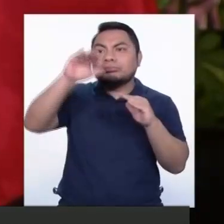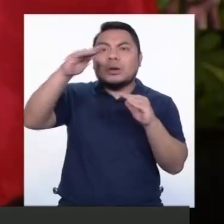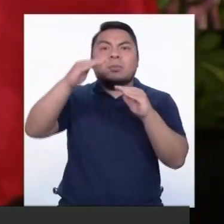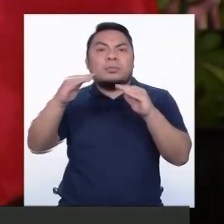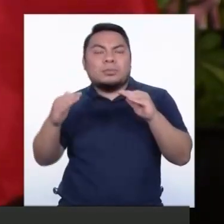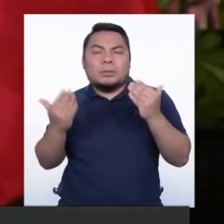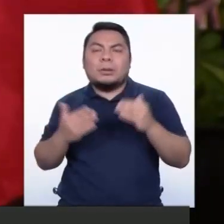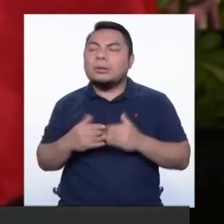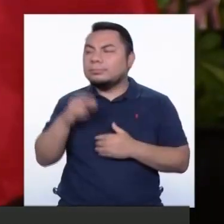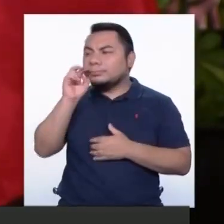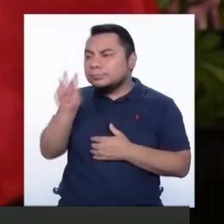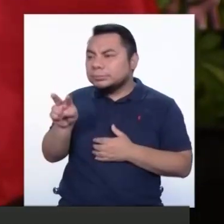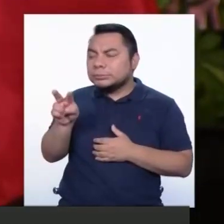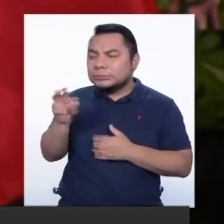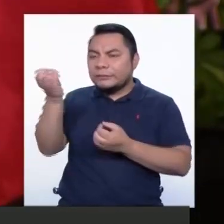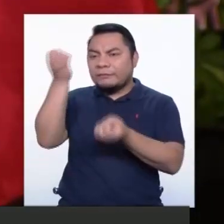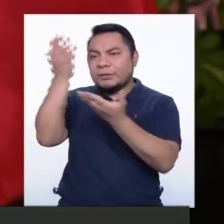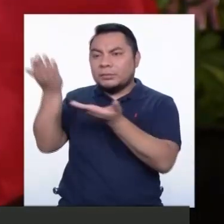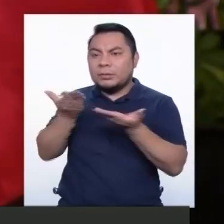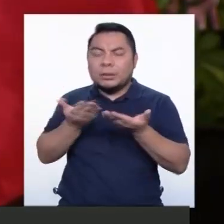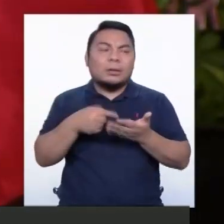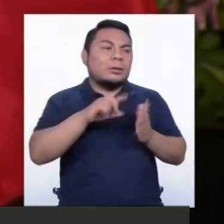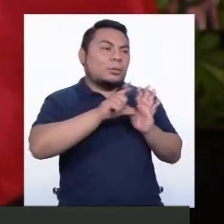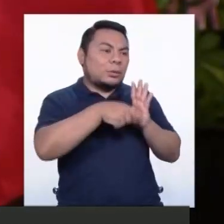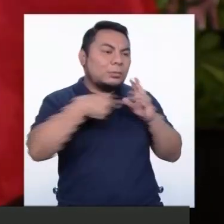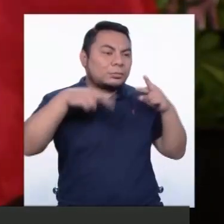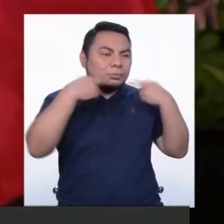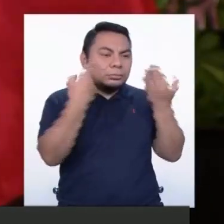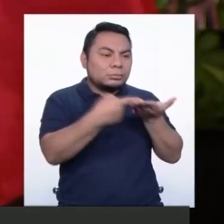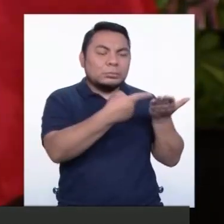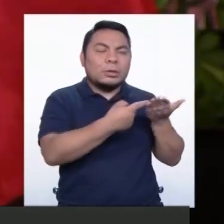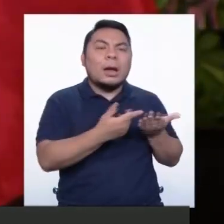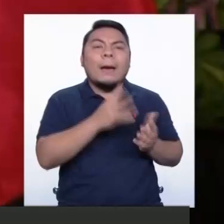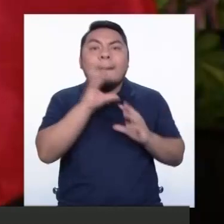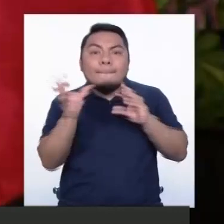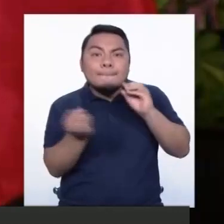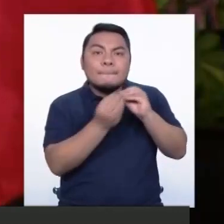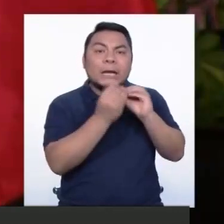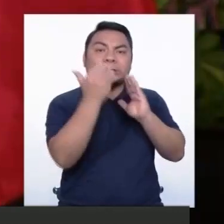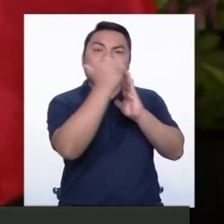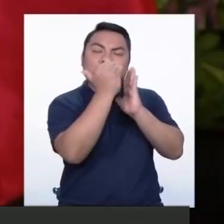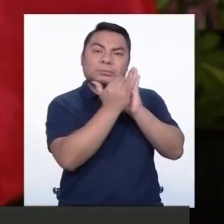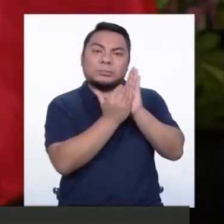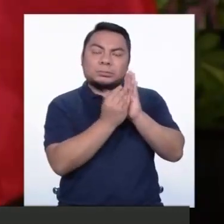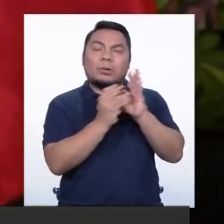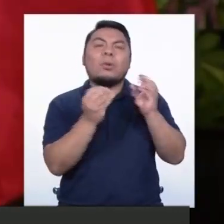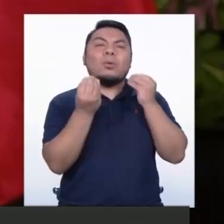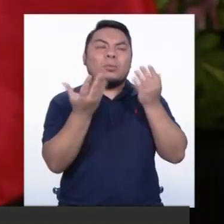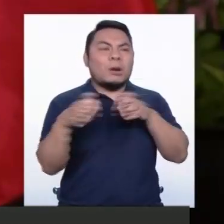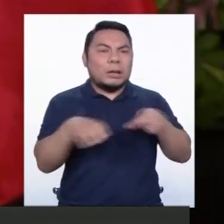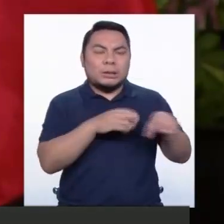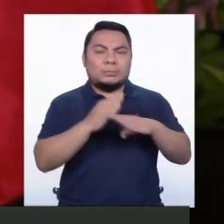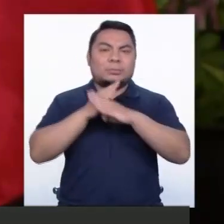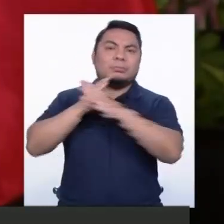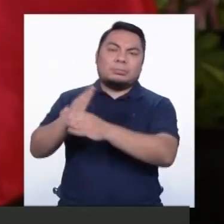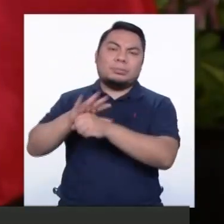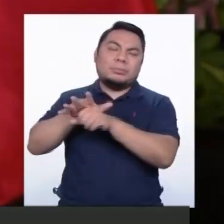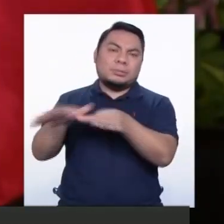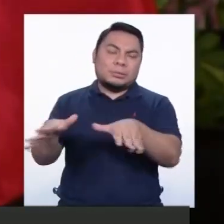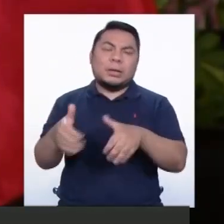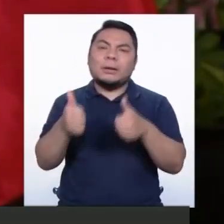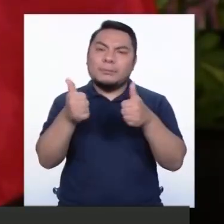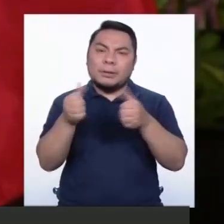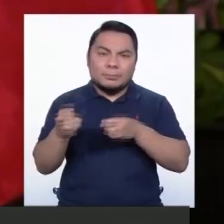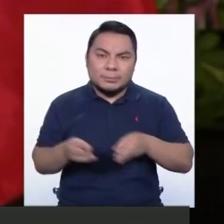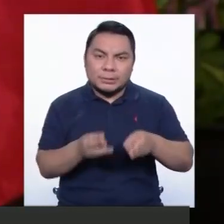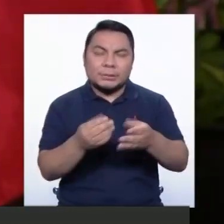decisiones buscando que sean las más adecuadas y las más oportunas para enfrentarla de manera adecuada.